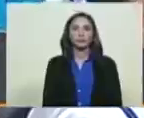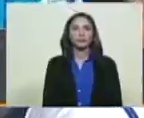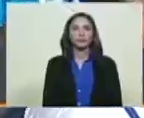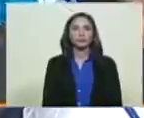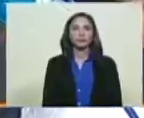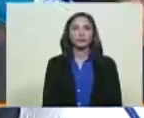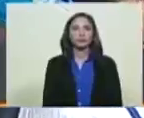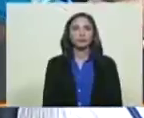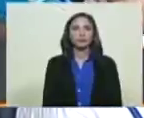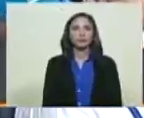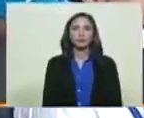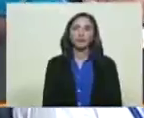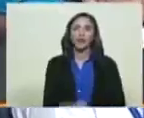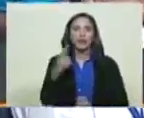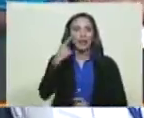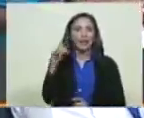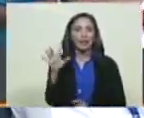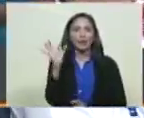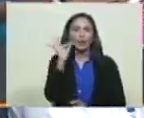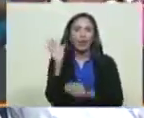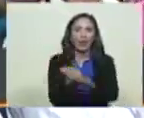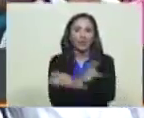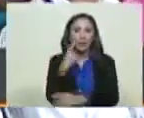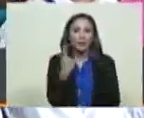creo que fue paula valentina